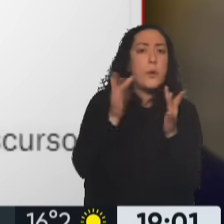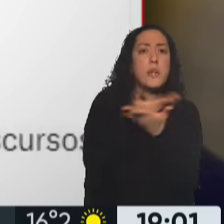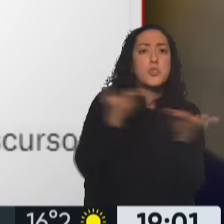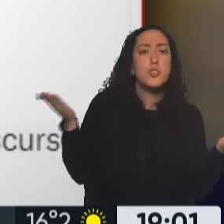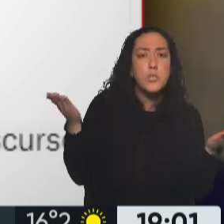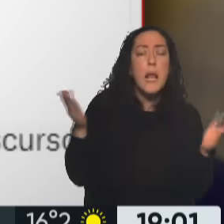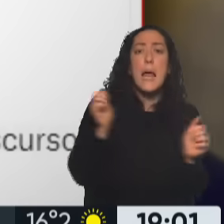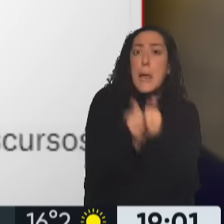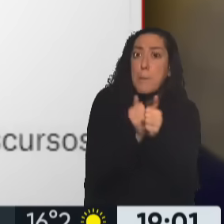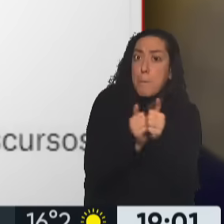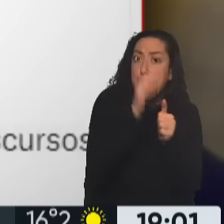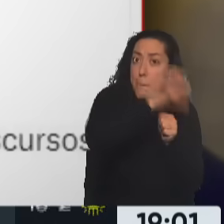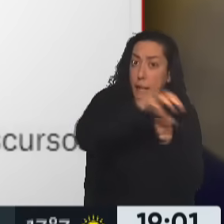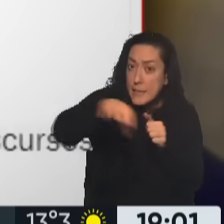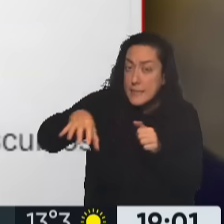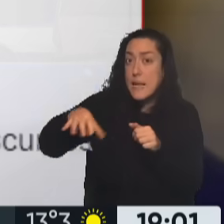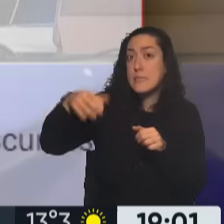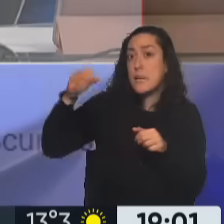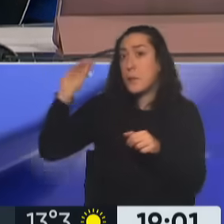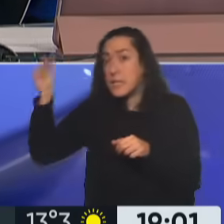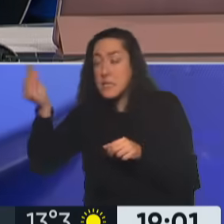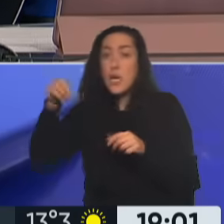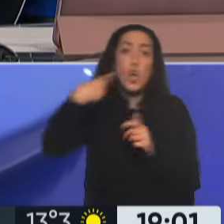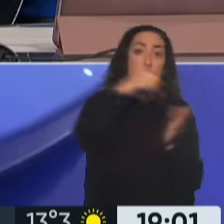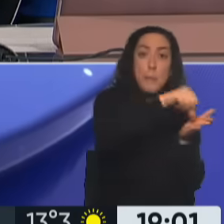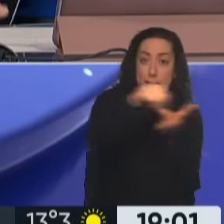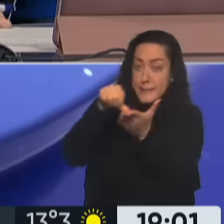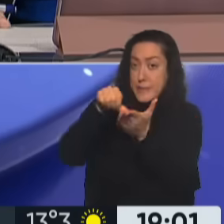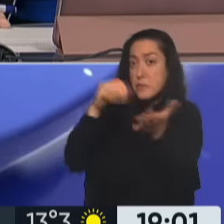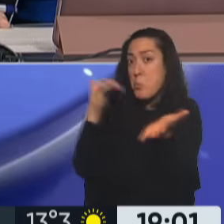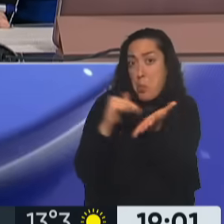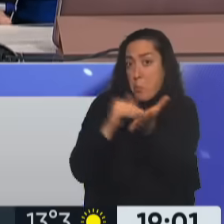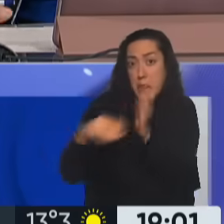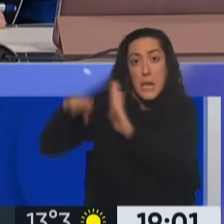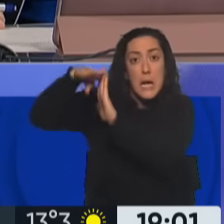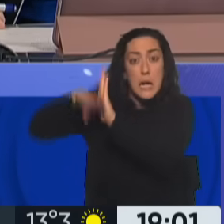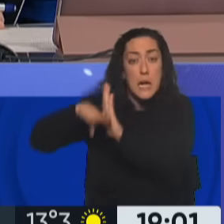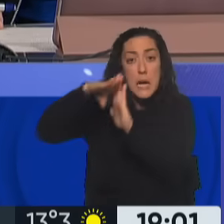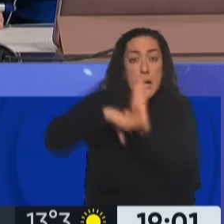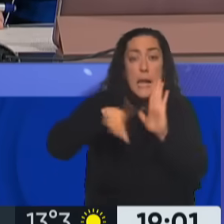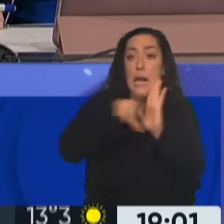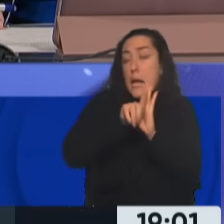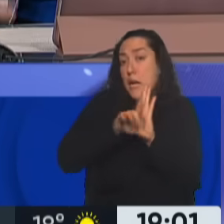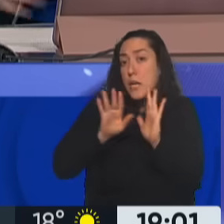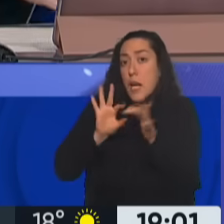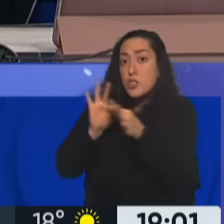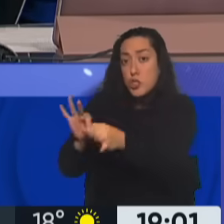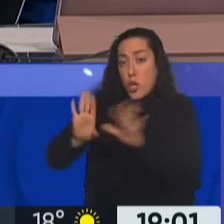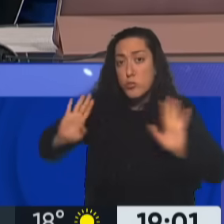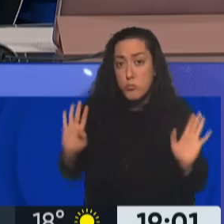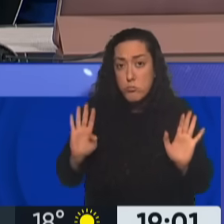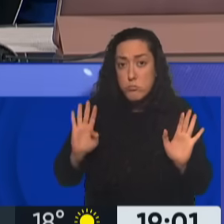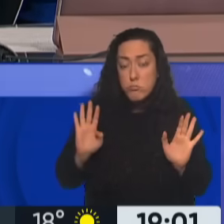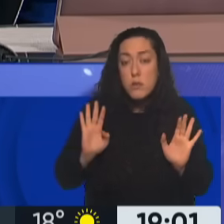las empresas, tanto nacionales como extranjeras, están sujetas a la legislación brasileña, ¿no? En relación, bueno, a lo que